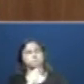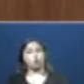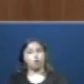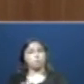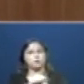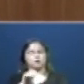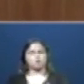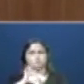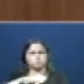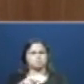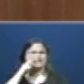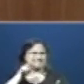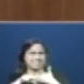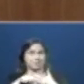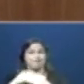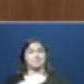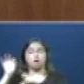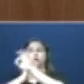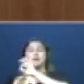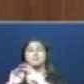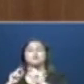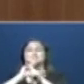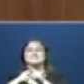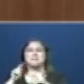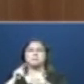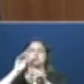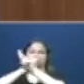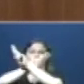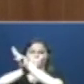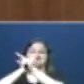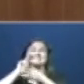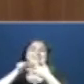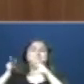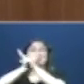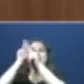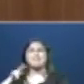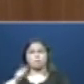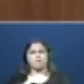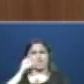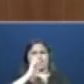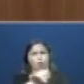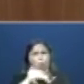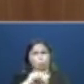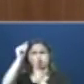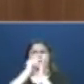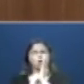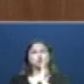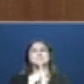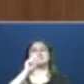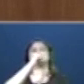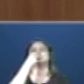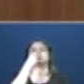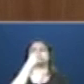organización transparencia internacional que ha otorgado a la junta un sobresaliente en transparencia superior a la media autonómica de 7,9